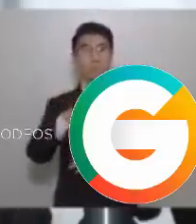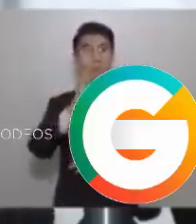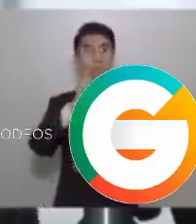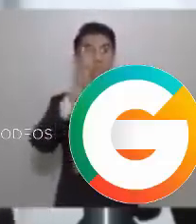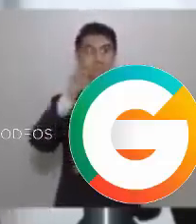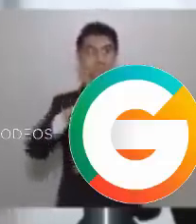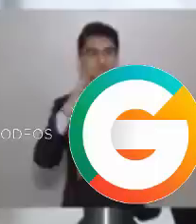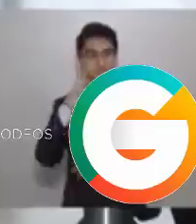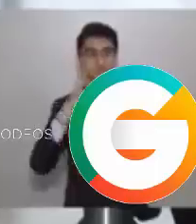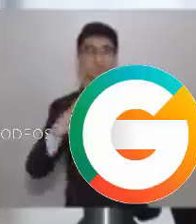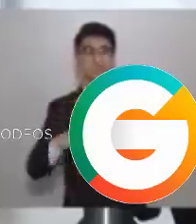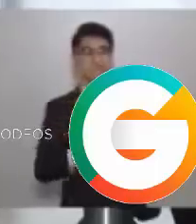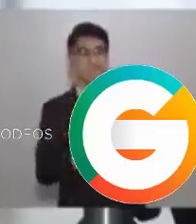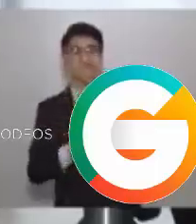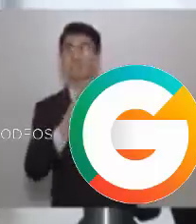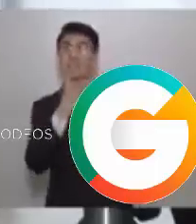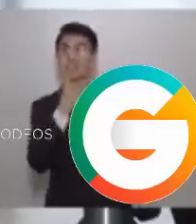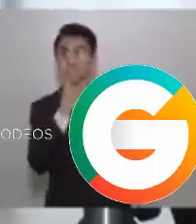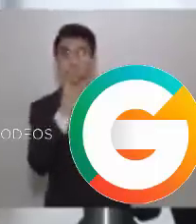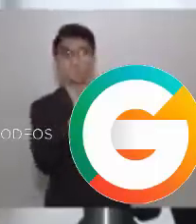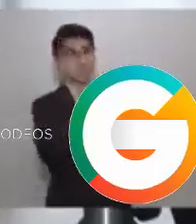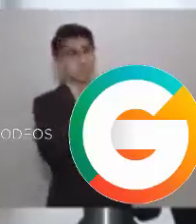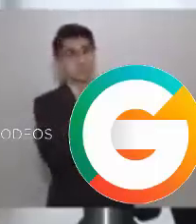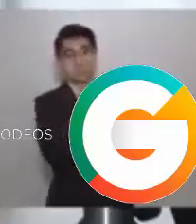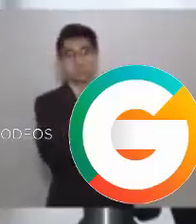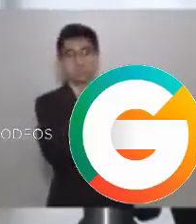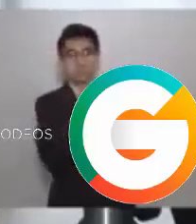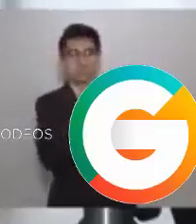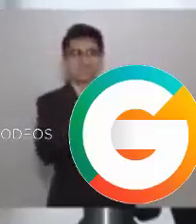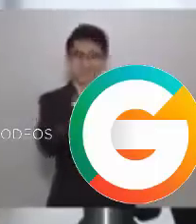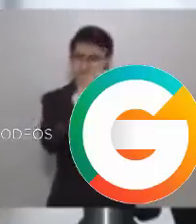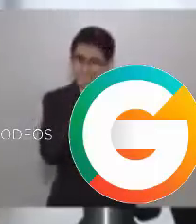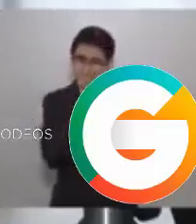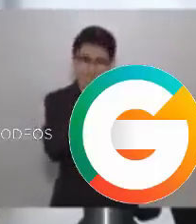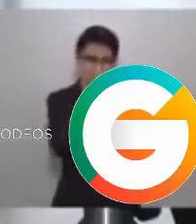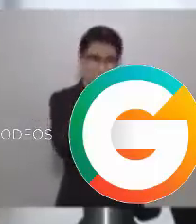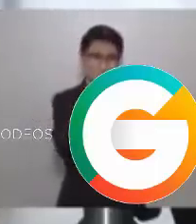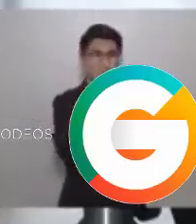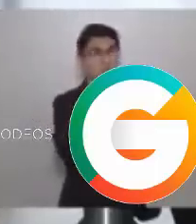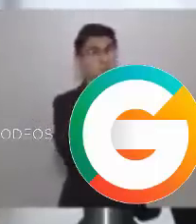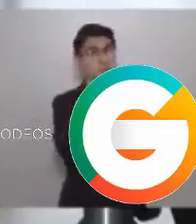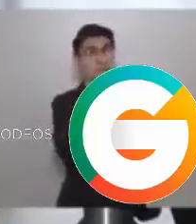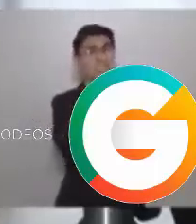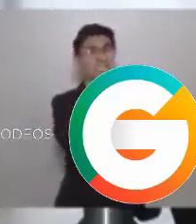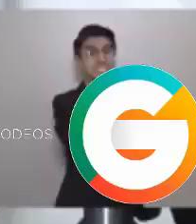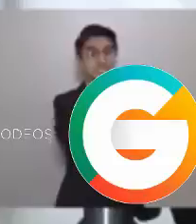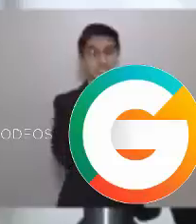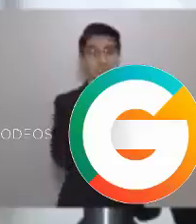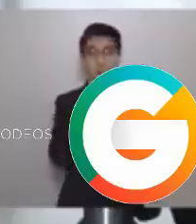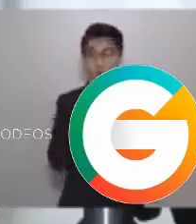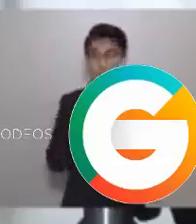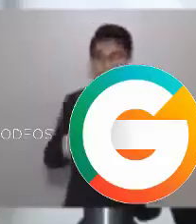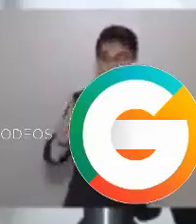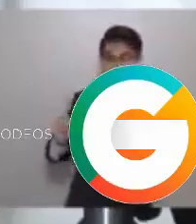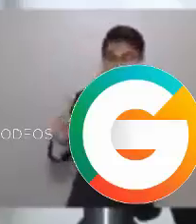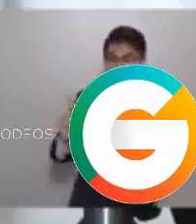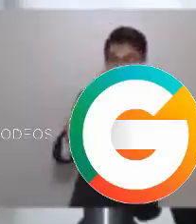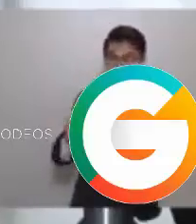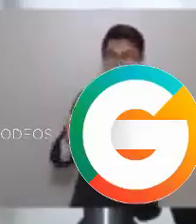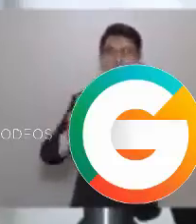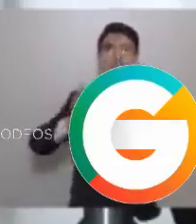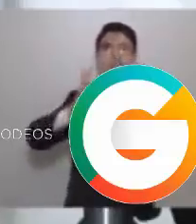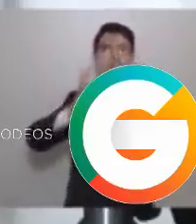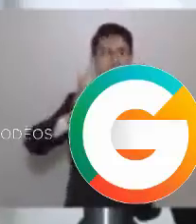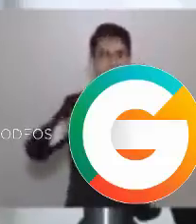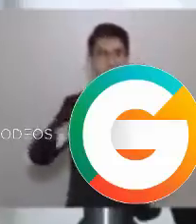comparten que esta persona presuntamente estaría siendo investigada por datos con los que cuentan, en